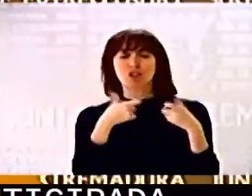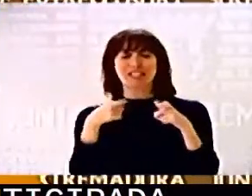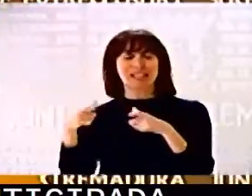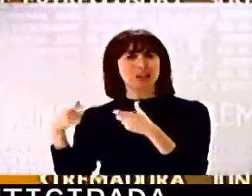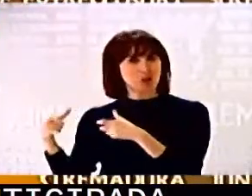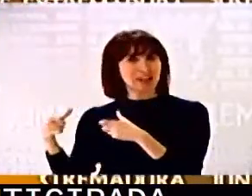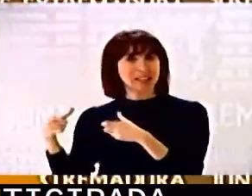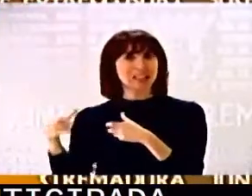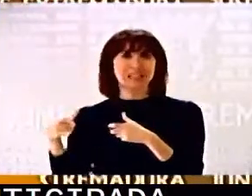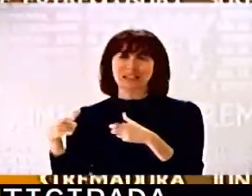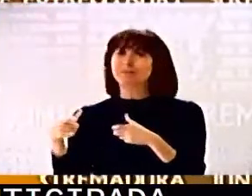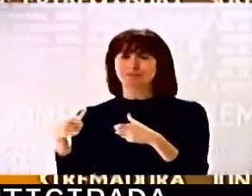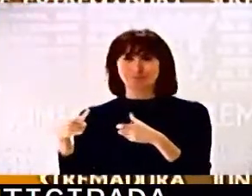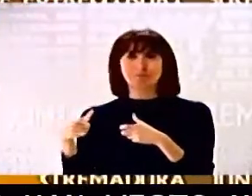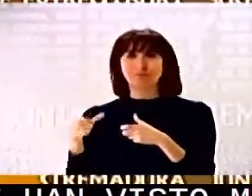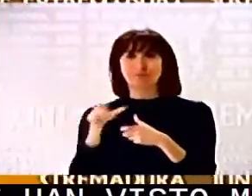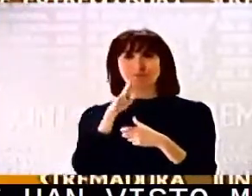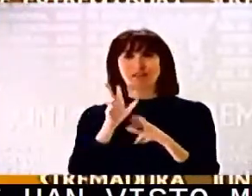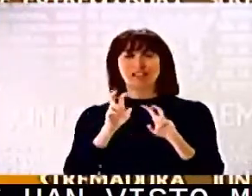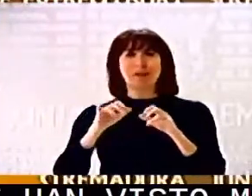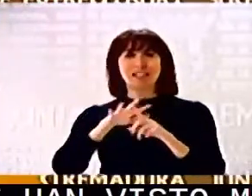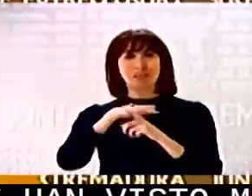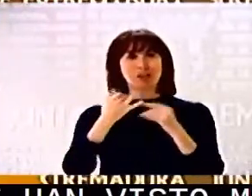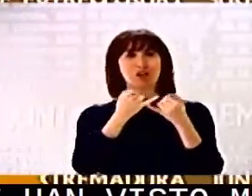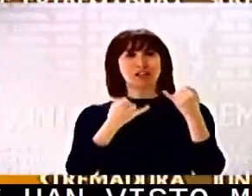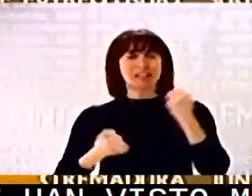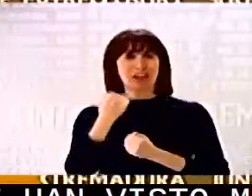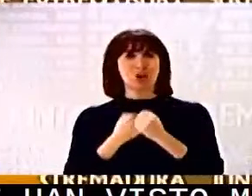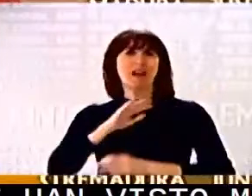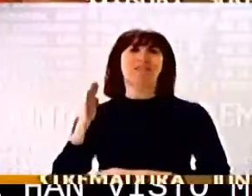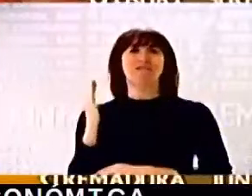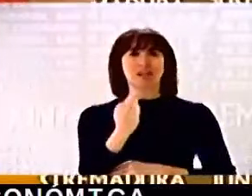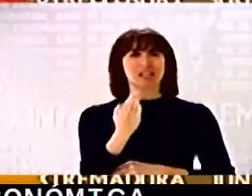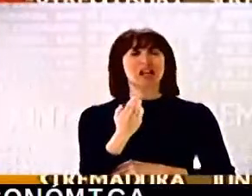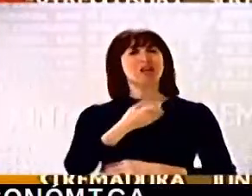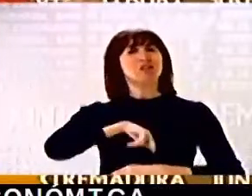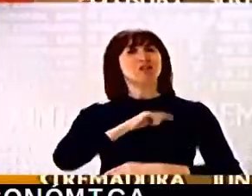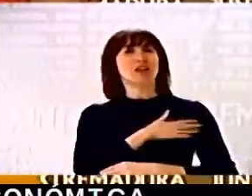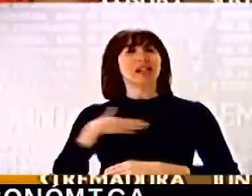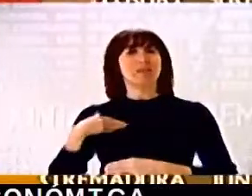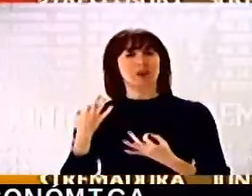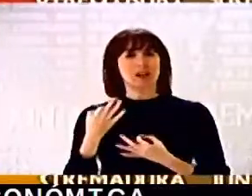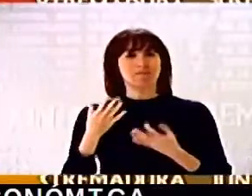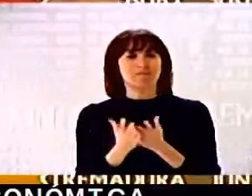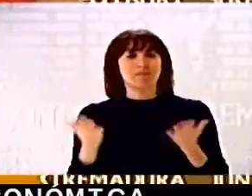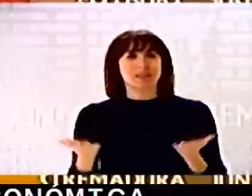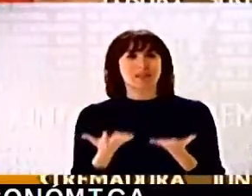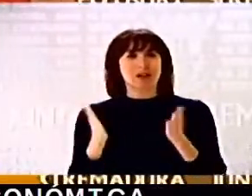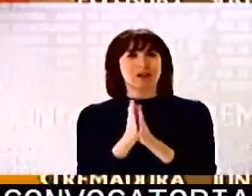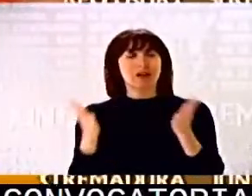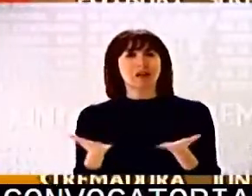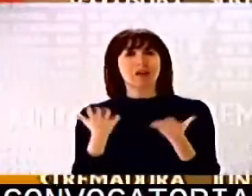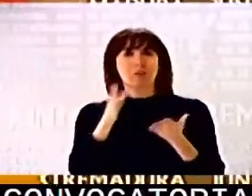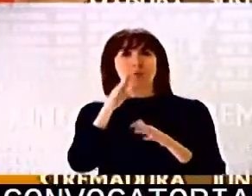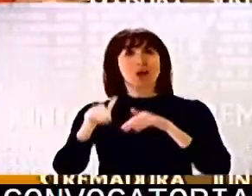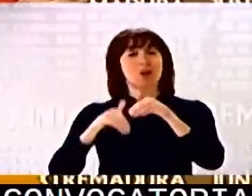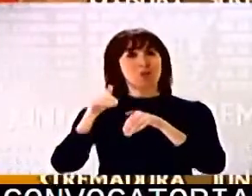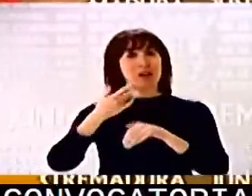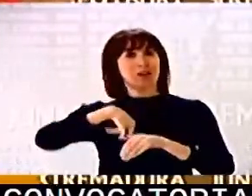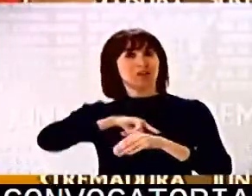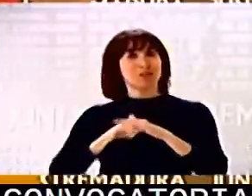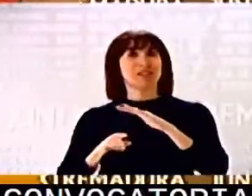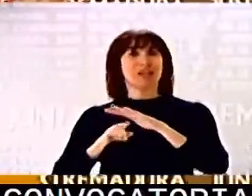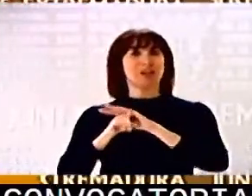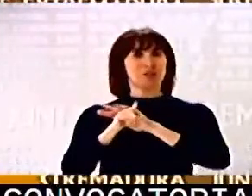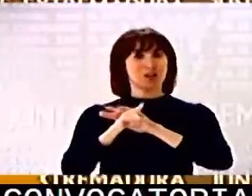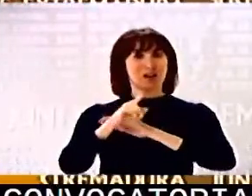muy afectados por la situación de crisis económica podamos cuanto antes remontar con las convocatorias que queremos desarrollar y ejecutar